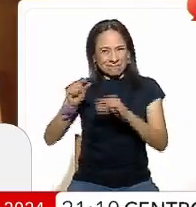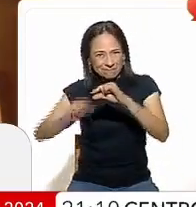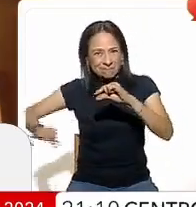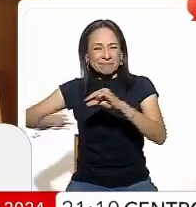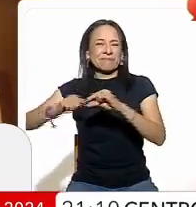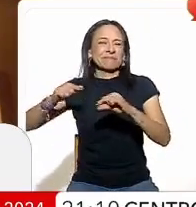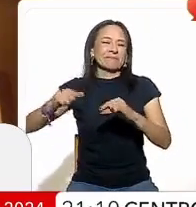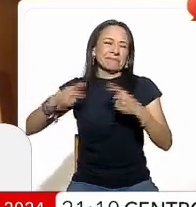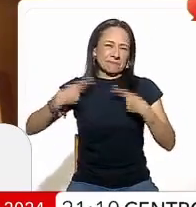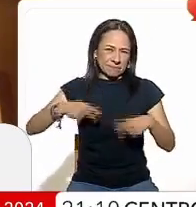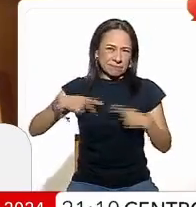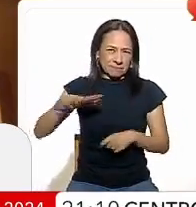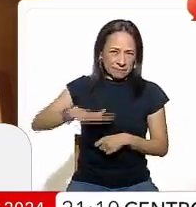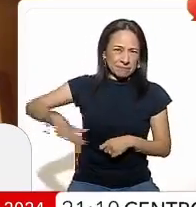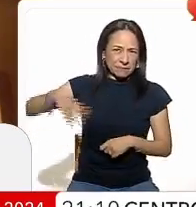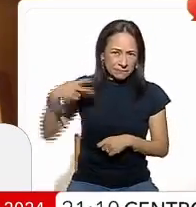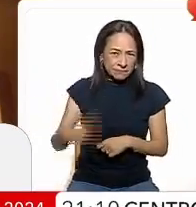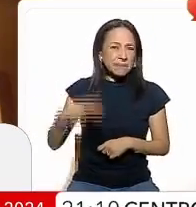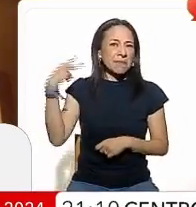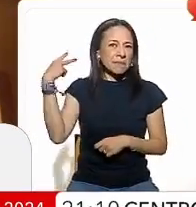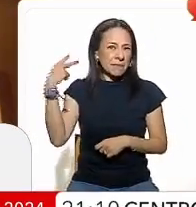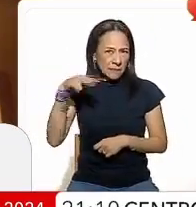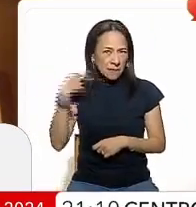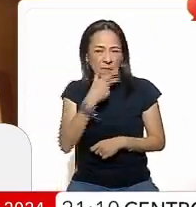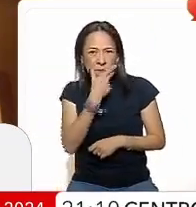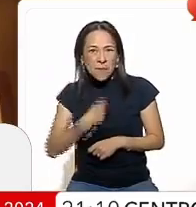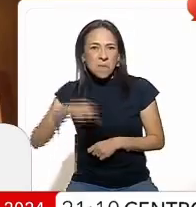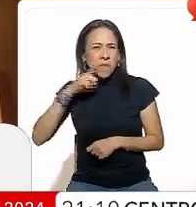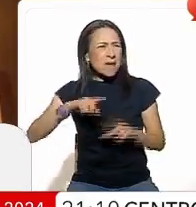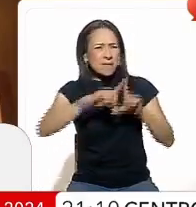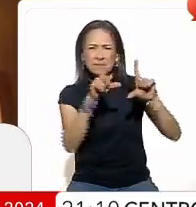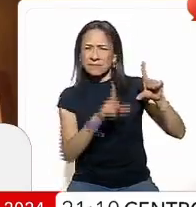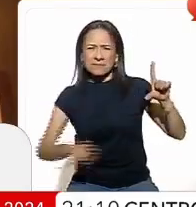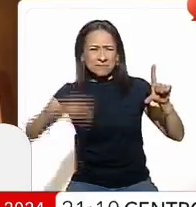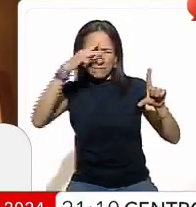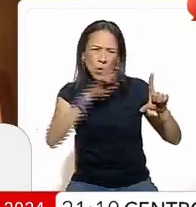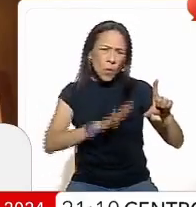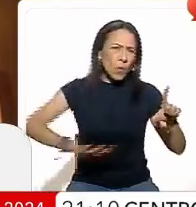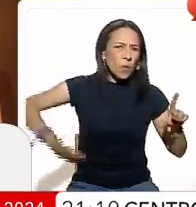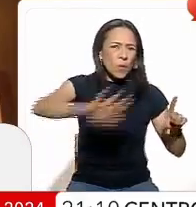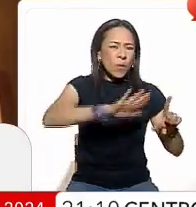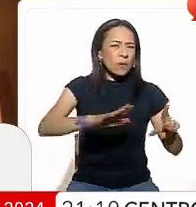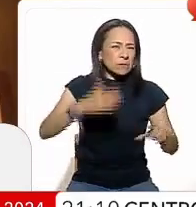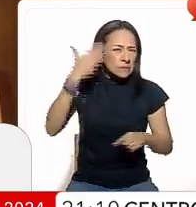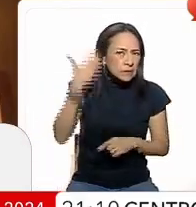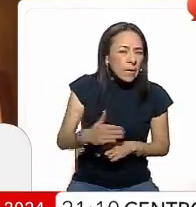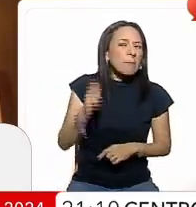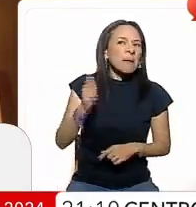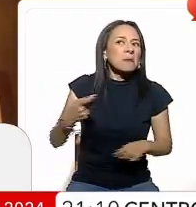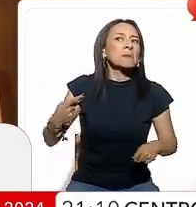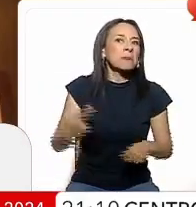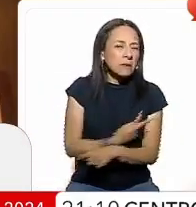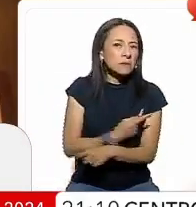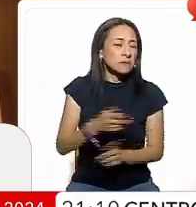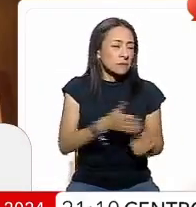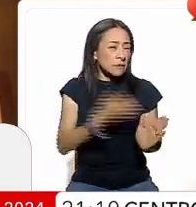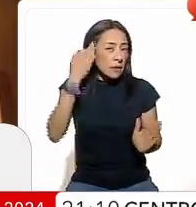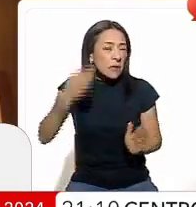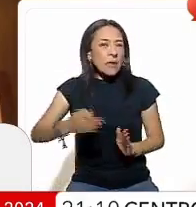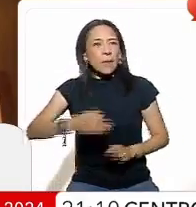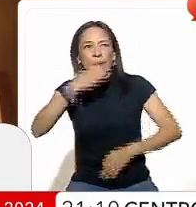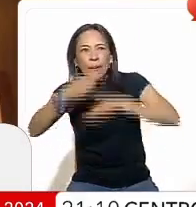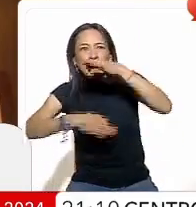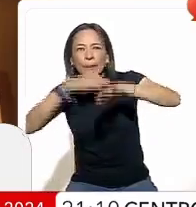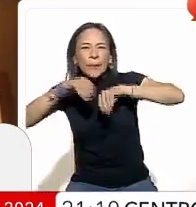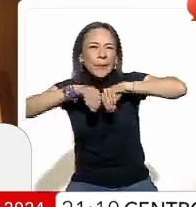vean cómo llevamos a cabo un embate en la campaña, cómo la derecha, porque hay que